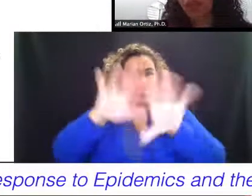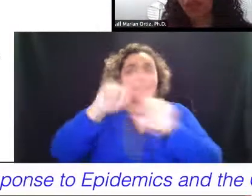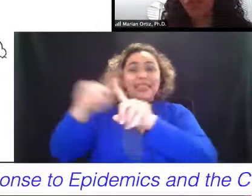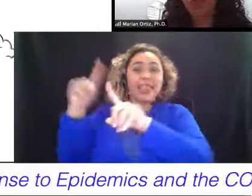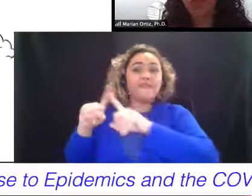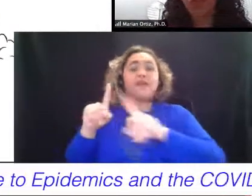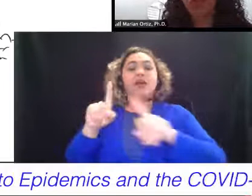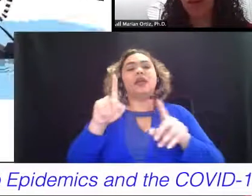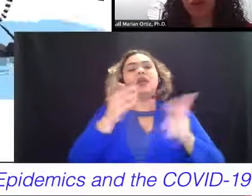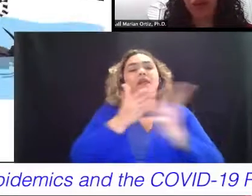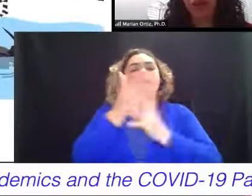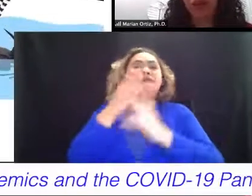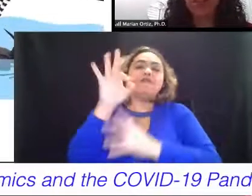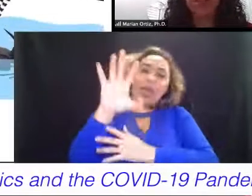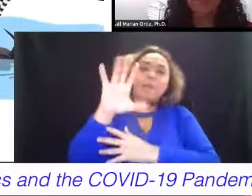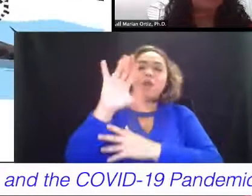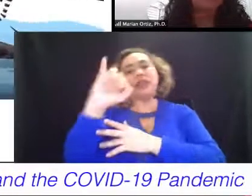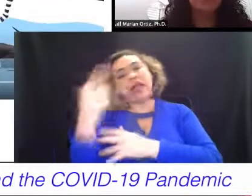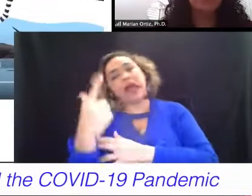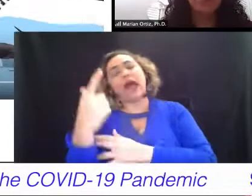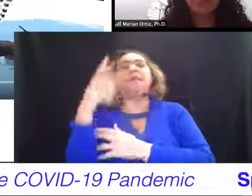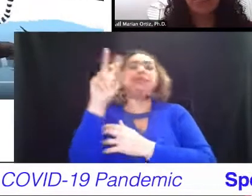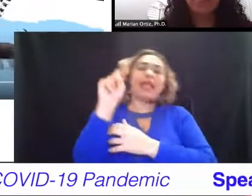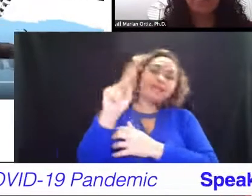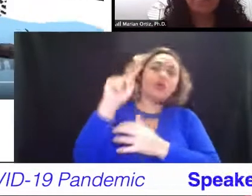que utilizamos para distribuirla.